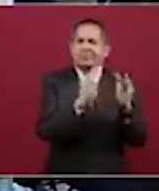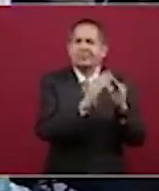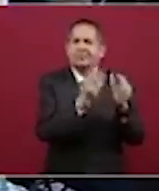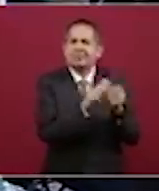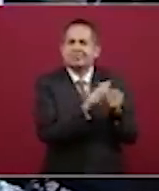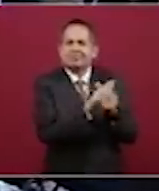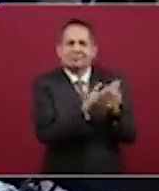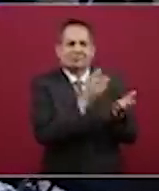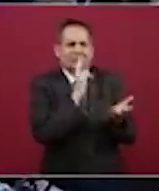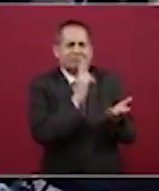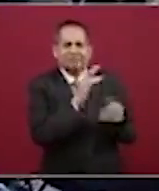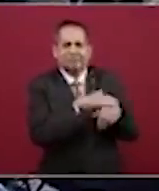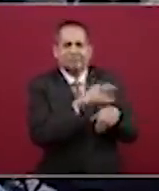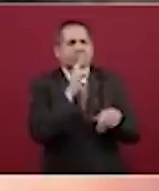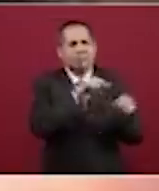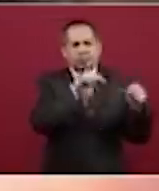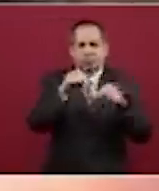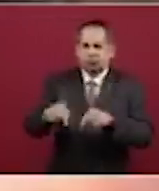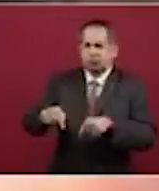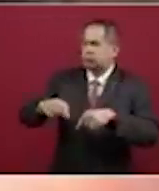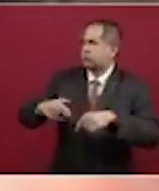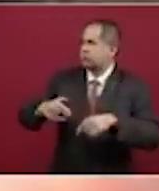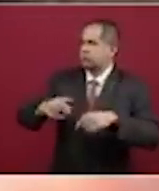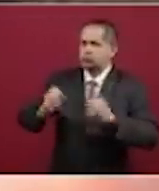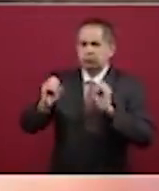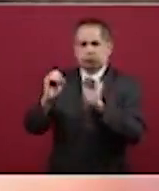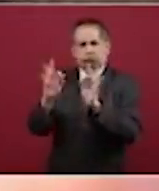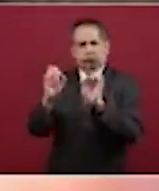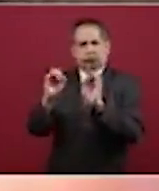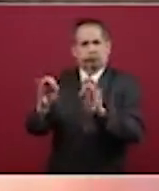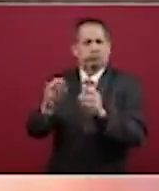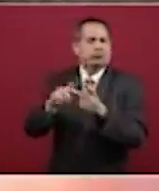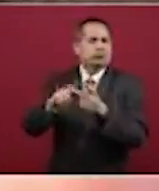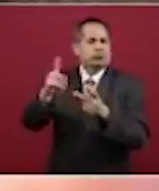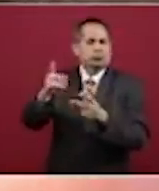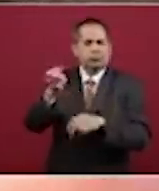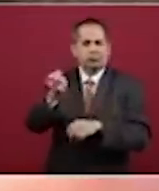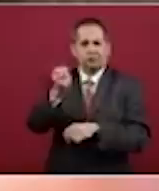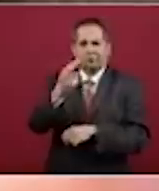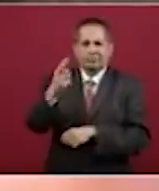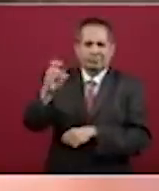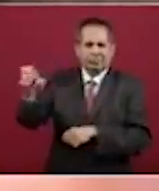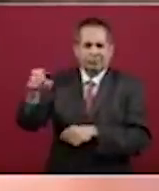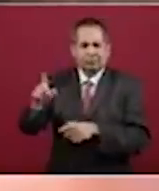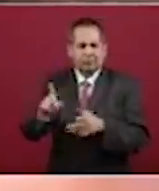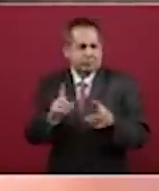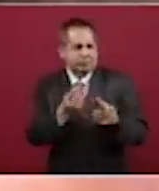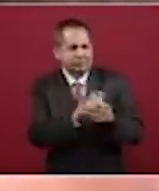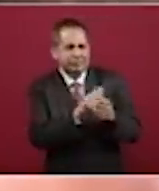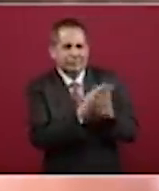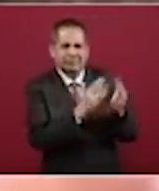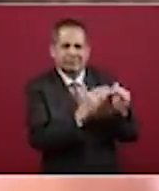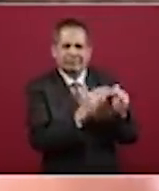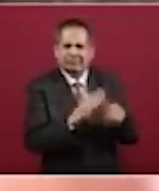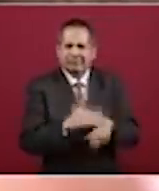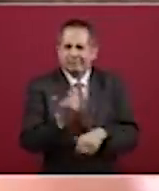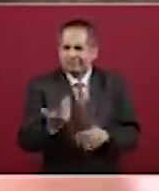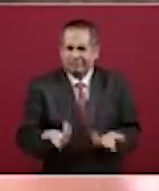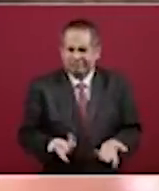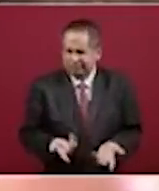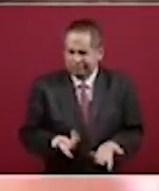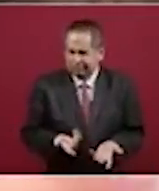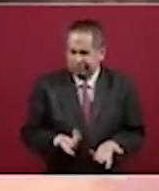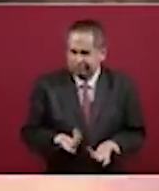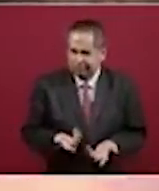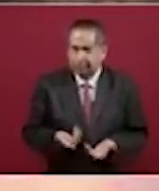y no en Palacio Nacional o en la Secretaría de Relaciones Exteriores si es un encuentro bilateral? Eso por un lado. Y por otro lado, el tema